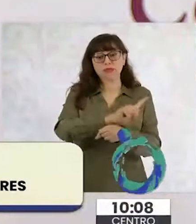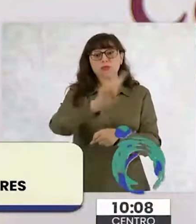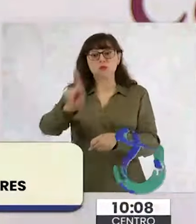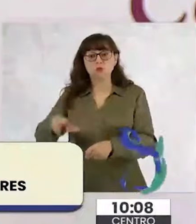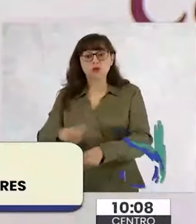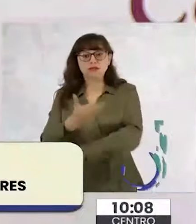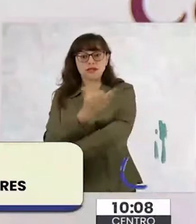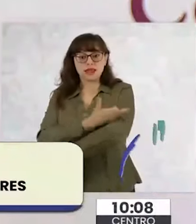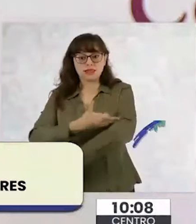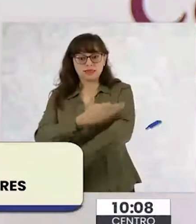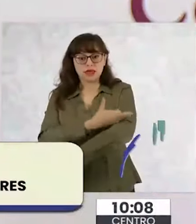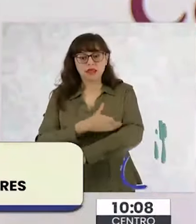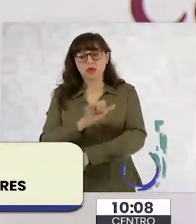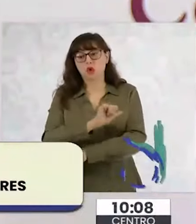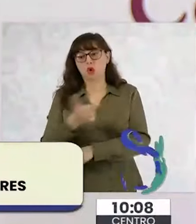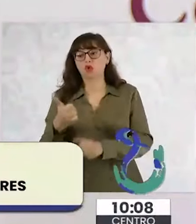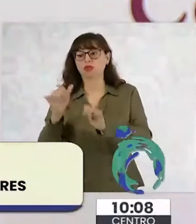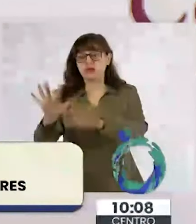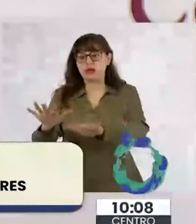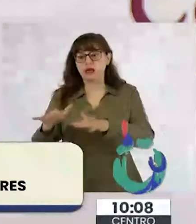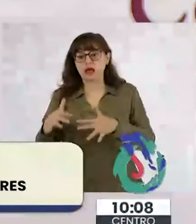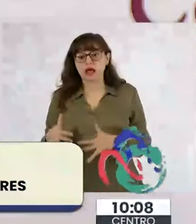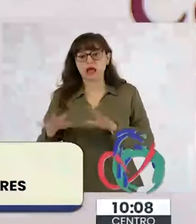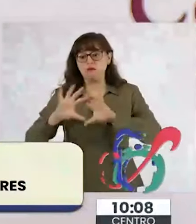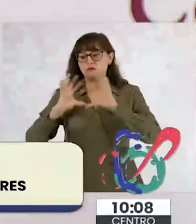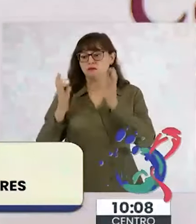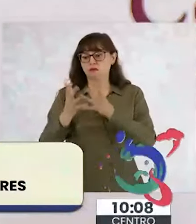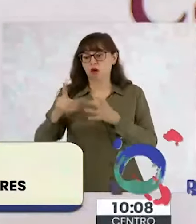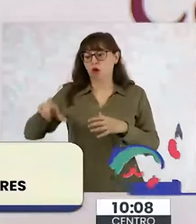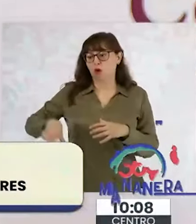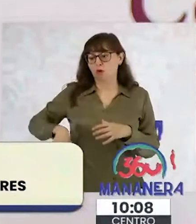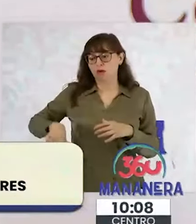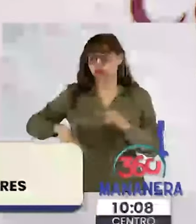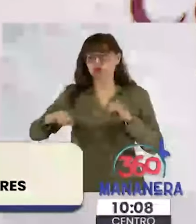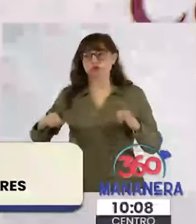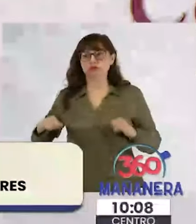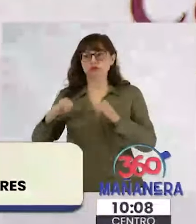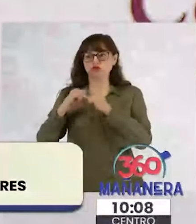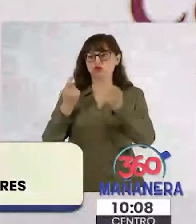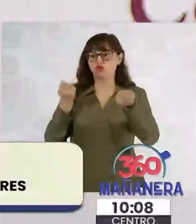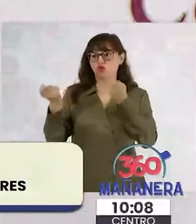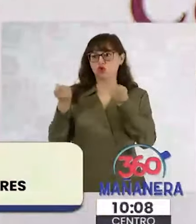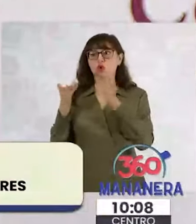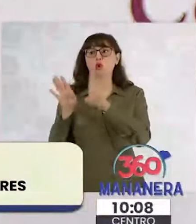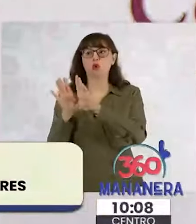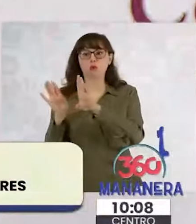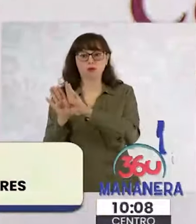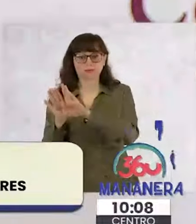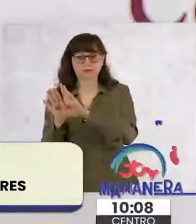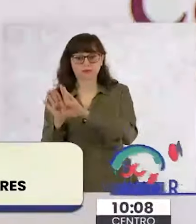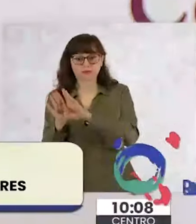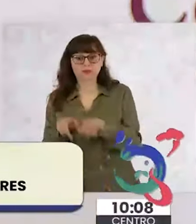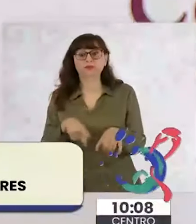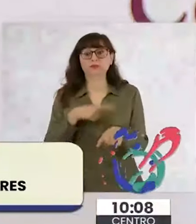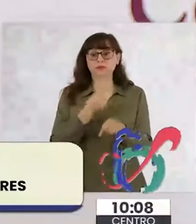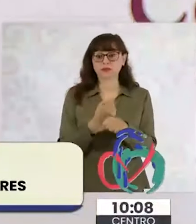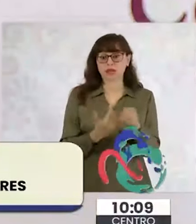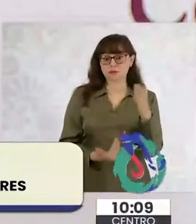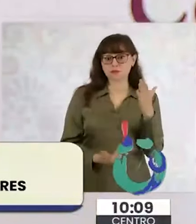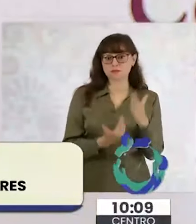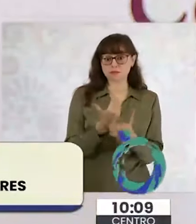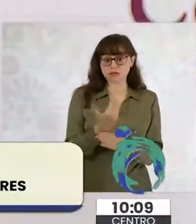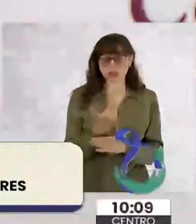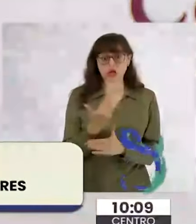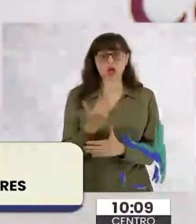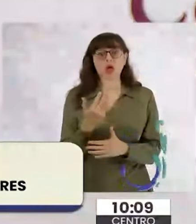reforma de las instituciones de gobernanza Global en la primera en la plenaria van a participar todos